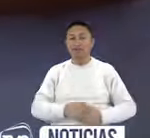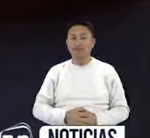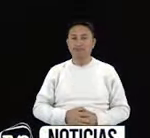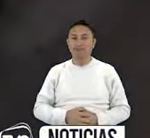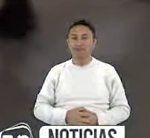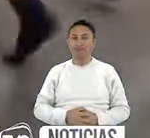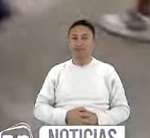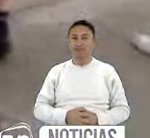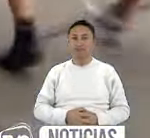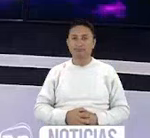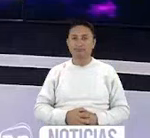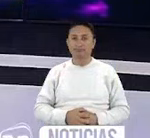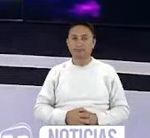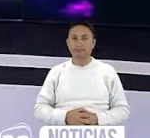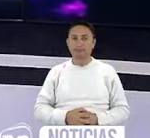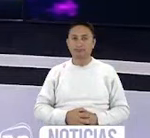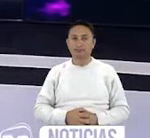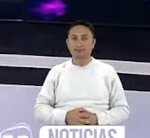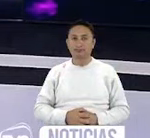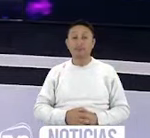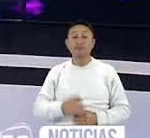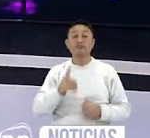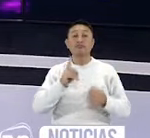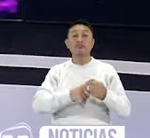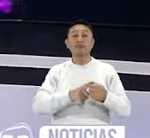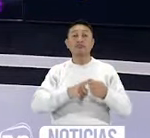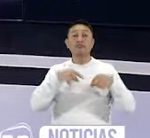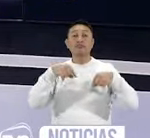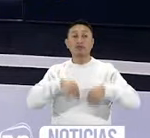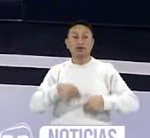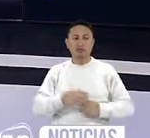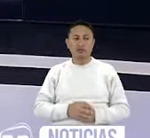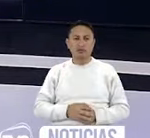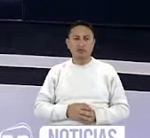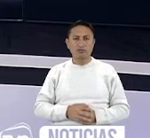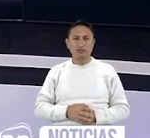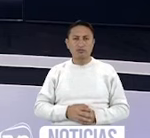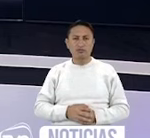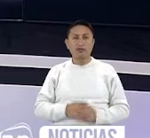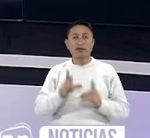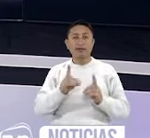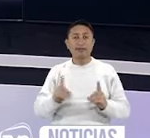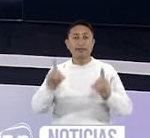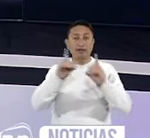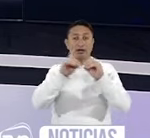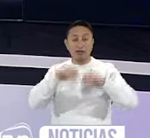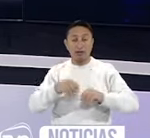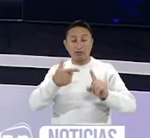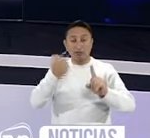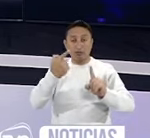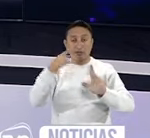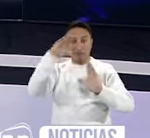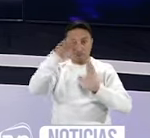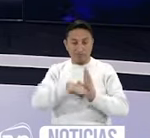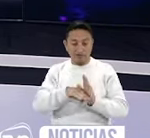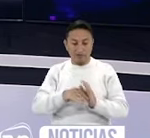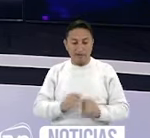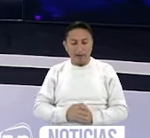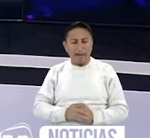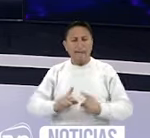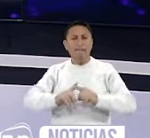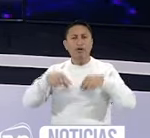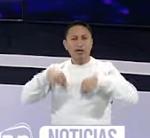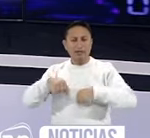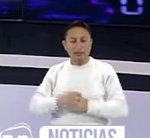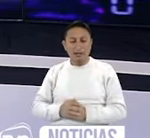Vascones. En Quito existe una reducción de muertes violentas. Sin embargo, las denuncias de